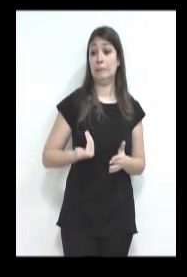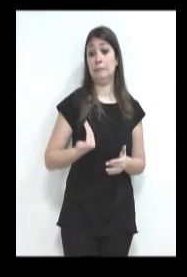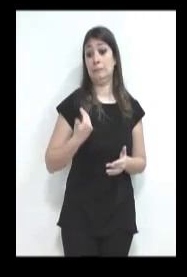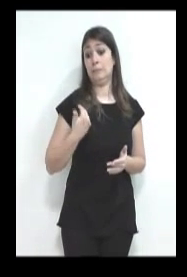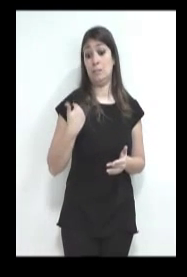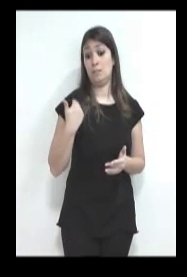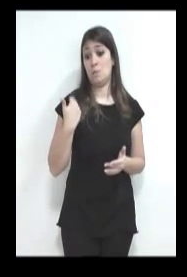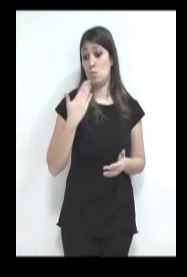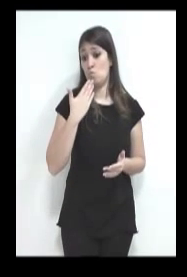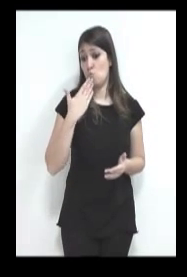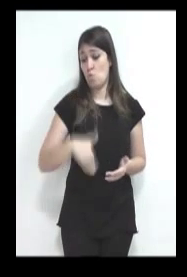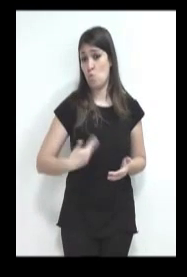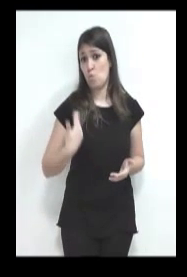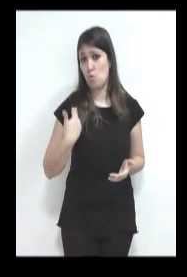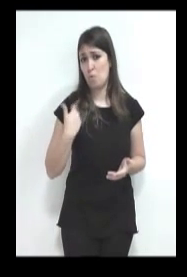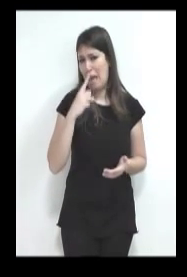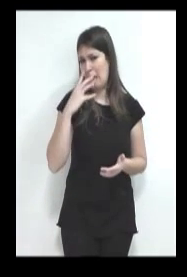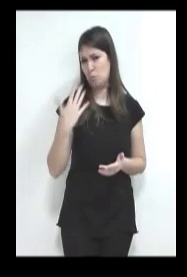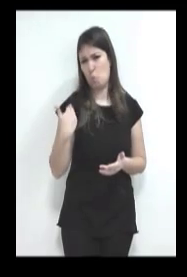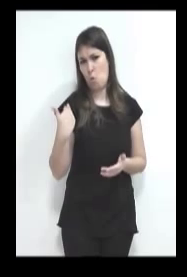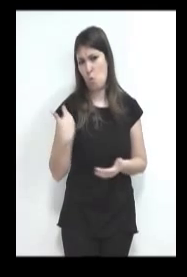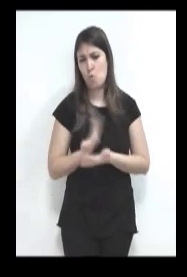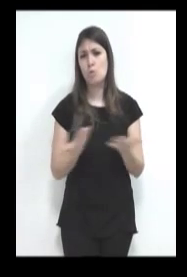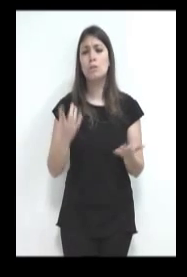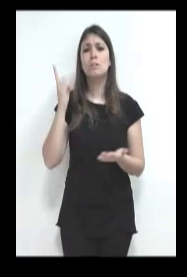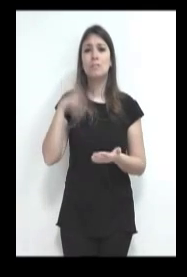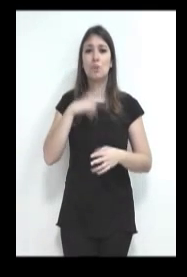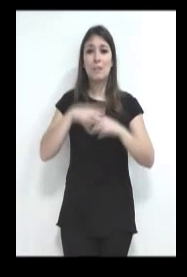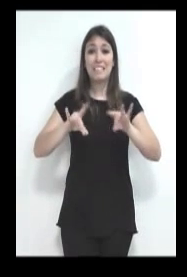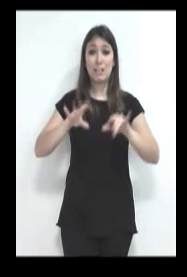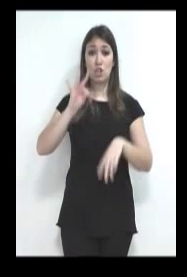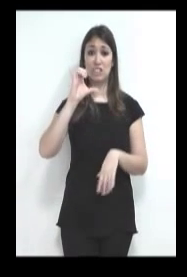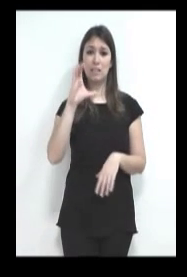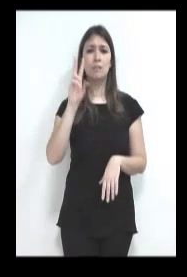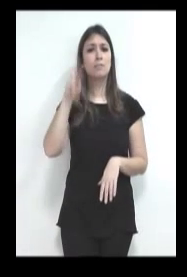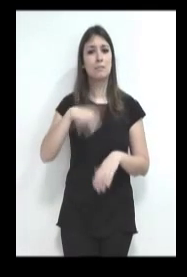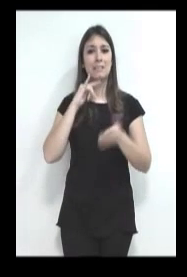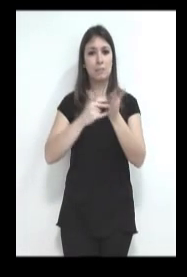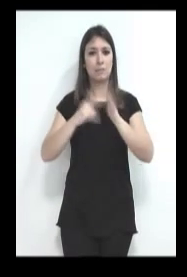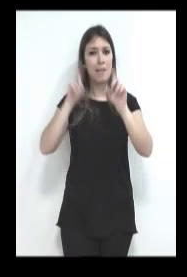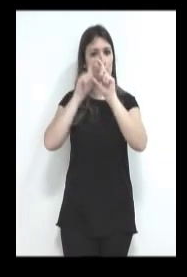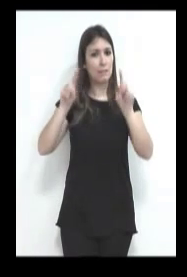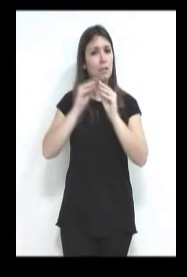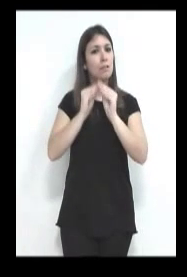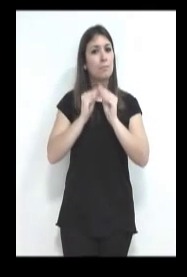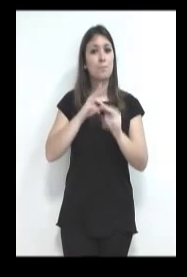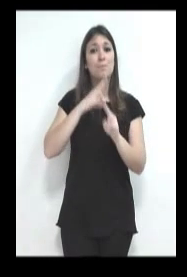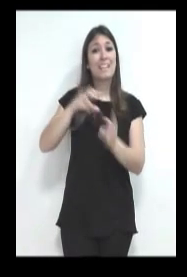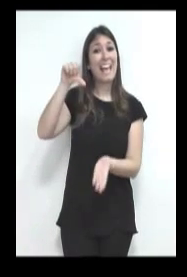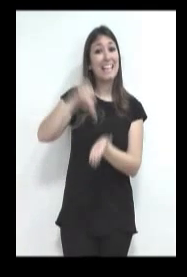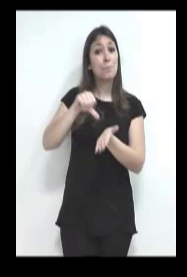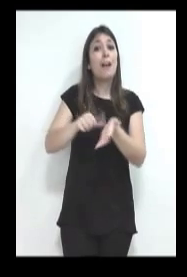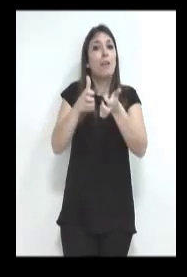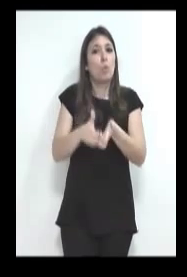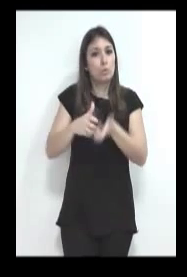desde hace unos pocos años, Territorios SIC pues es un proyecto, es una empresa centrada en desarrollar Smart